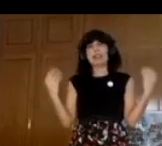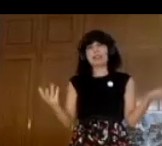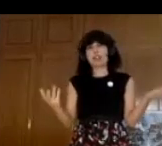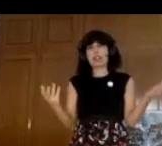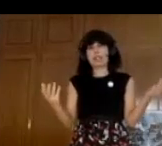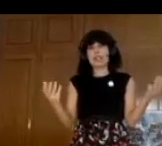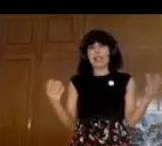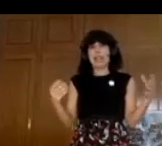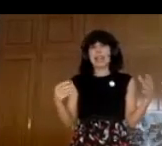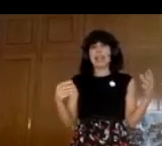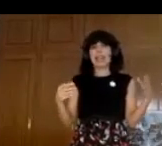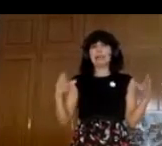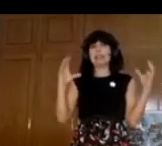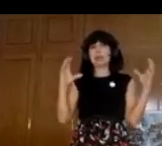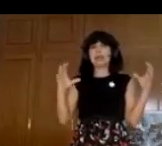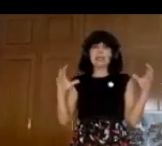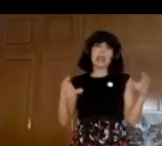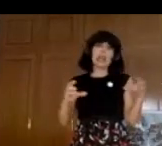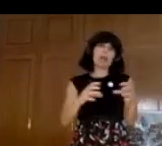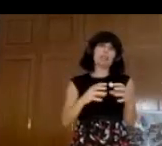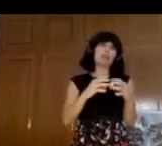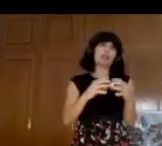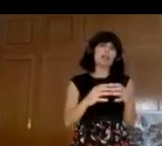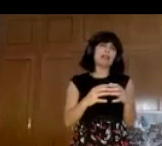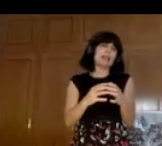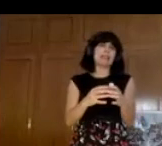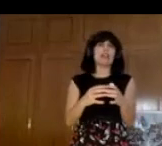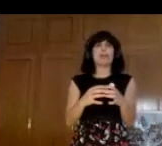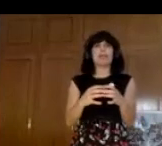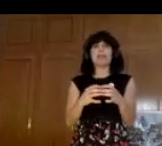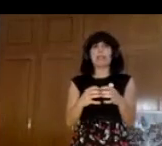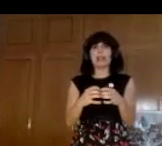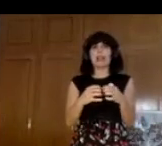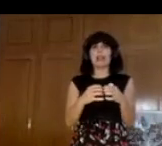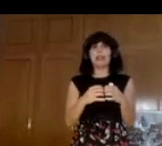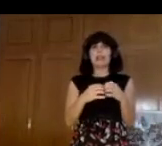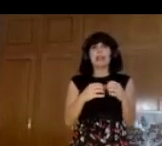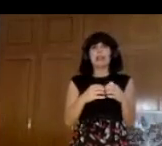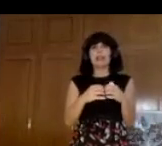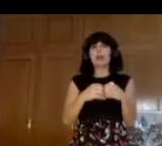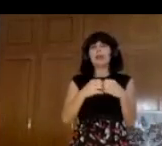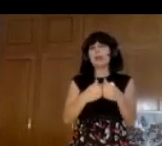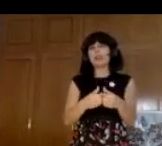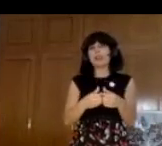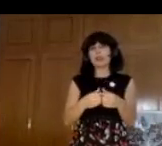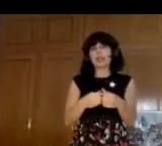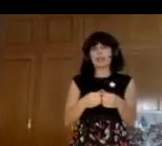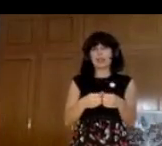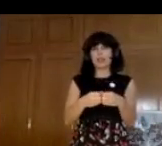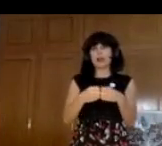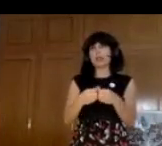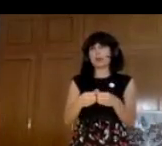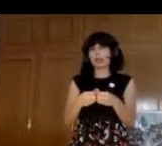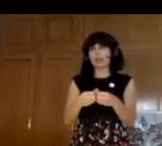contar historias y situarse al mismo nivel que antes solamente tenía un medio de